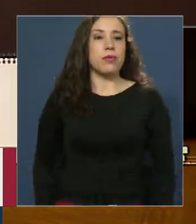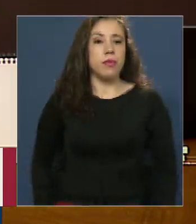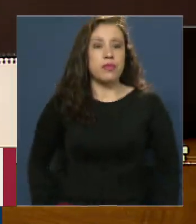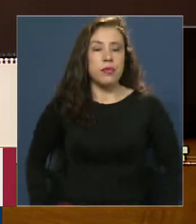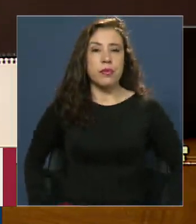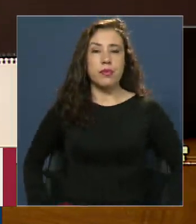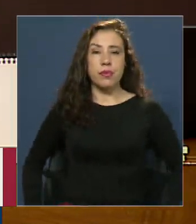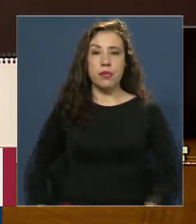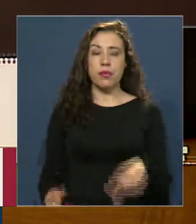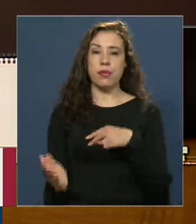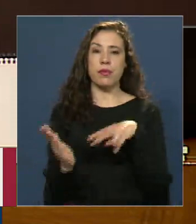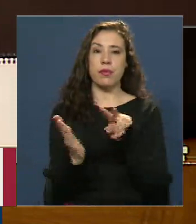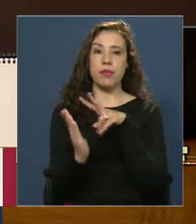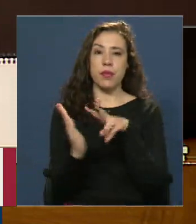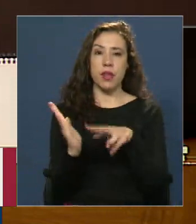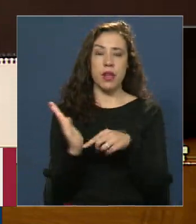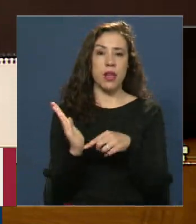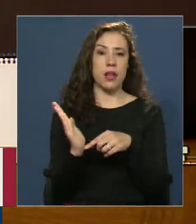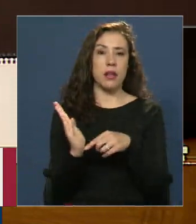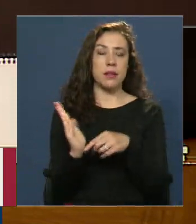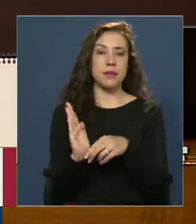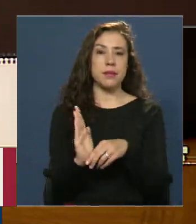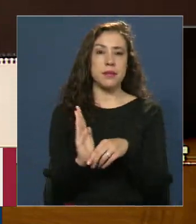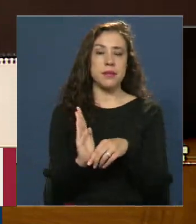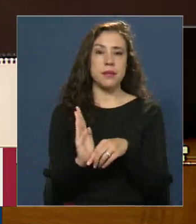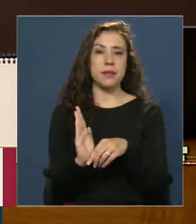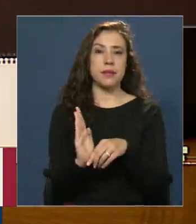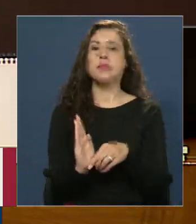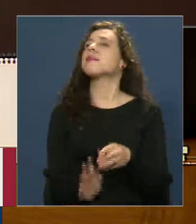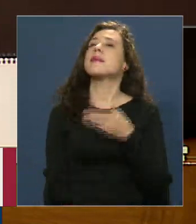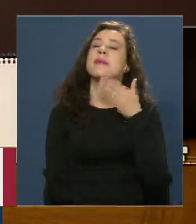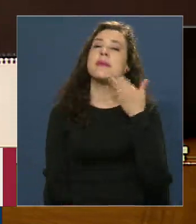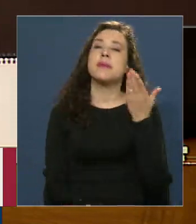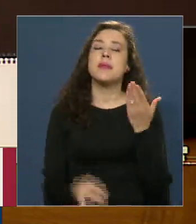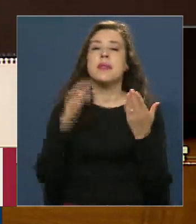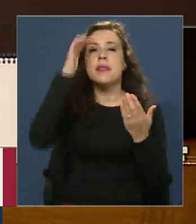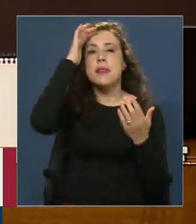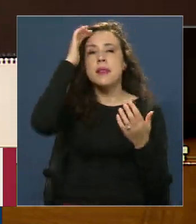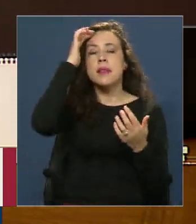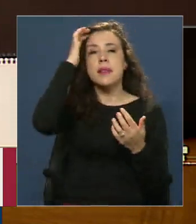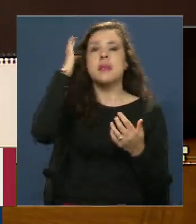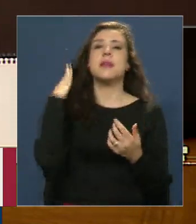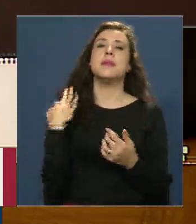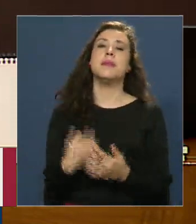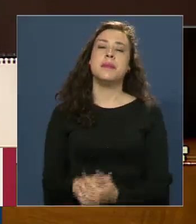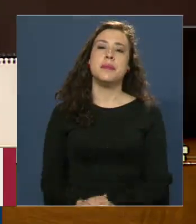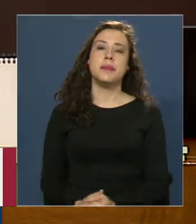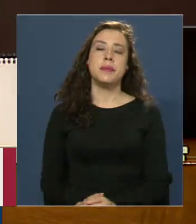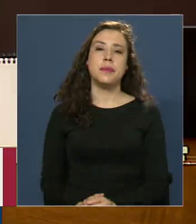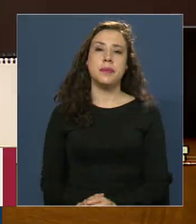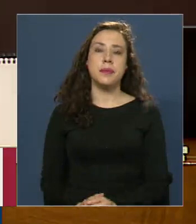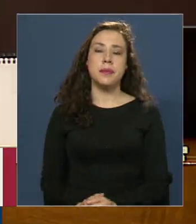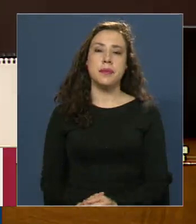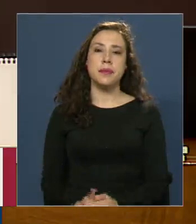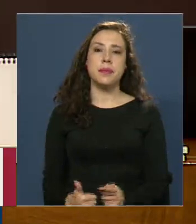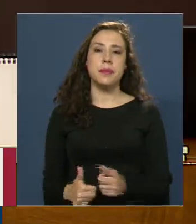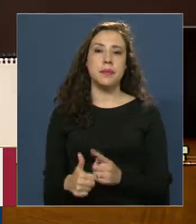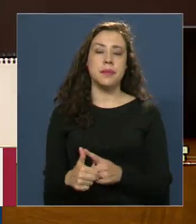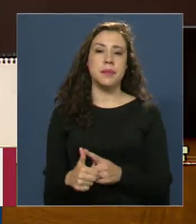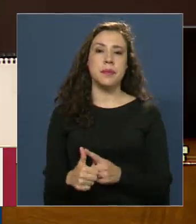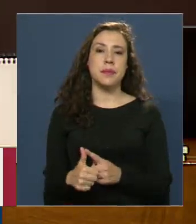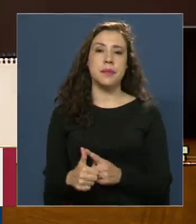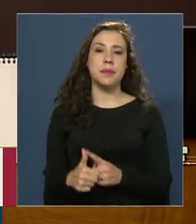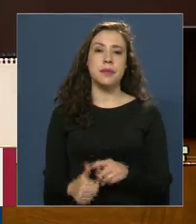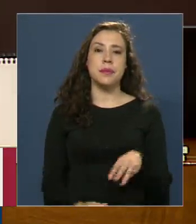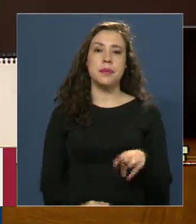Voy a leer para que se preparen en sus intervenciones quienes están en la primera fila de inscripción. A continuación, la honorable diputada